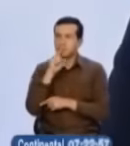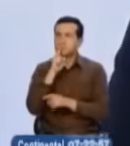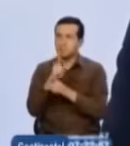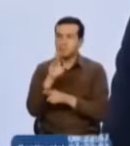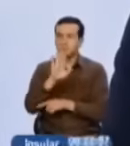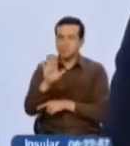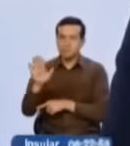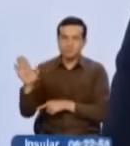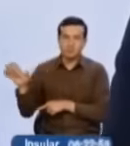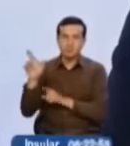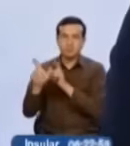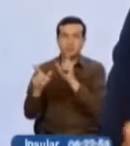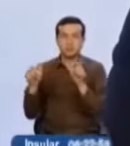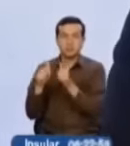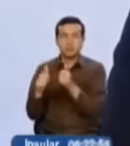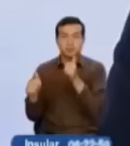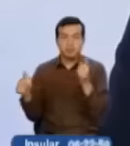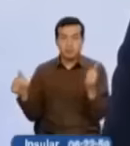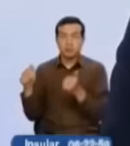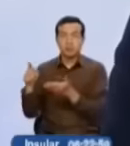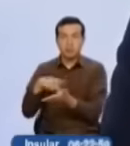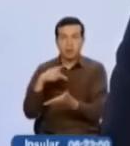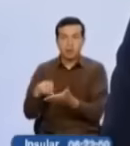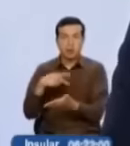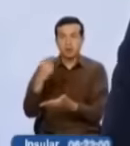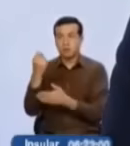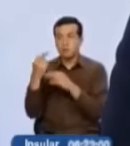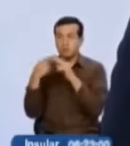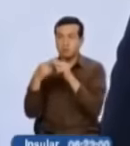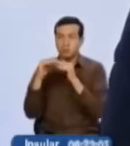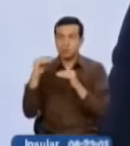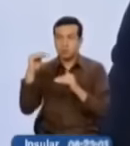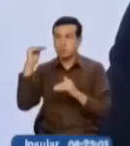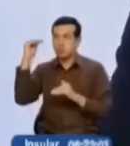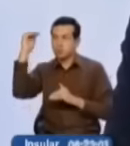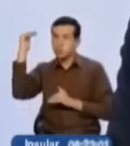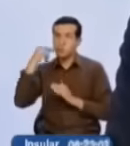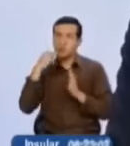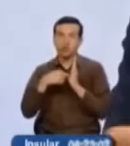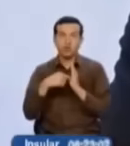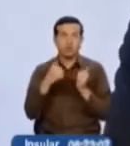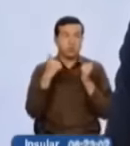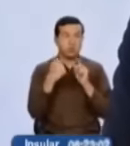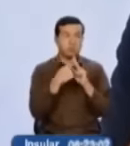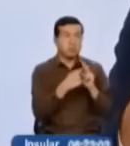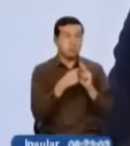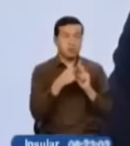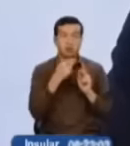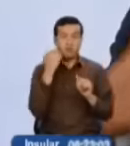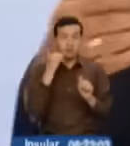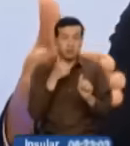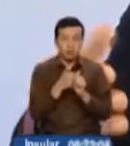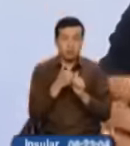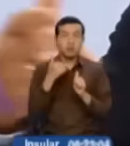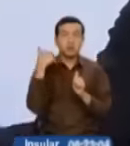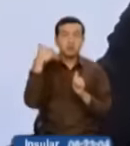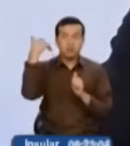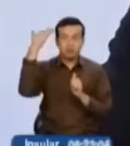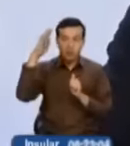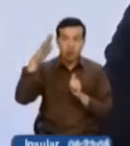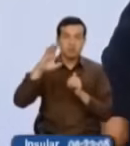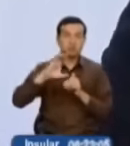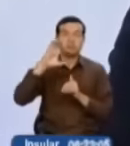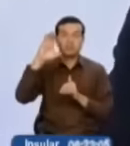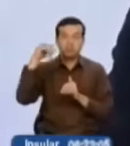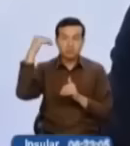también para que las personas vayan pagando, por ejemplo, el crédito escalonado. ¿Sí? Si yo pago bien un crédito de corto plazo, me hago un crédito de mayor monto a mayor